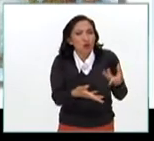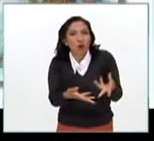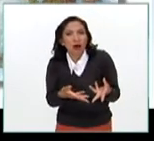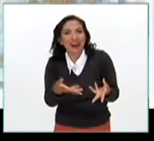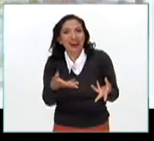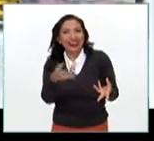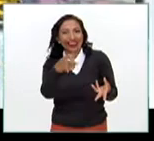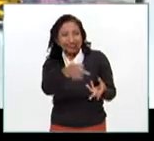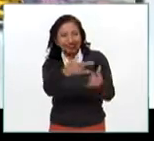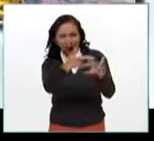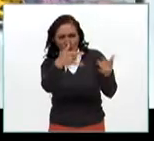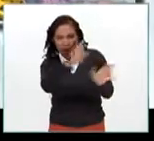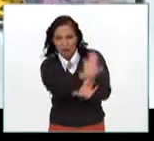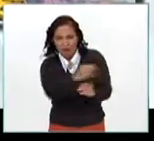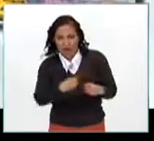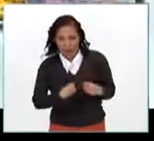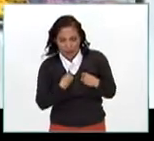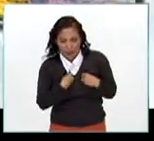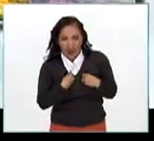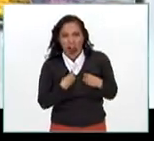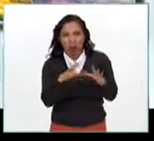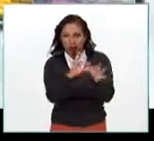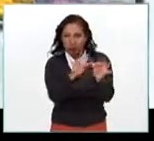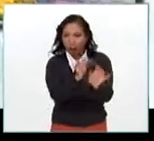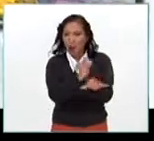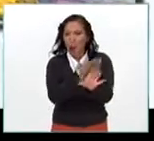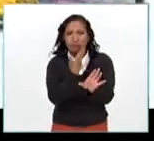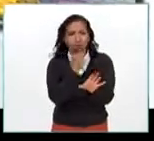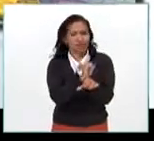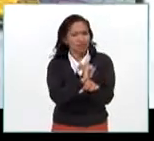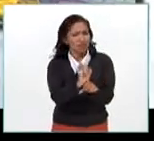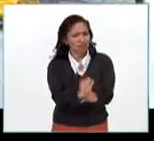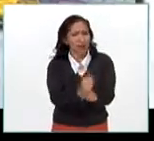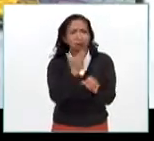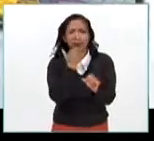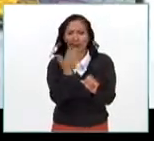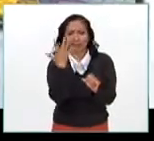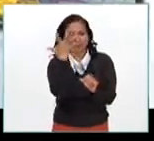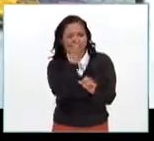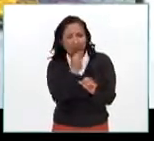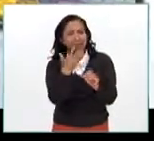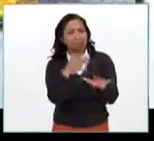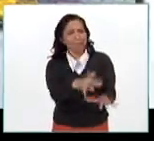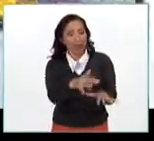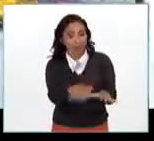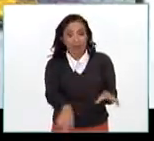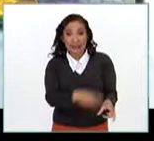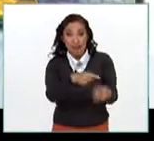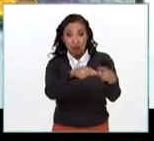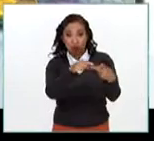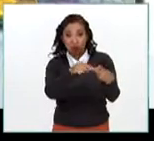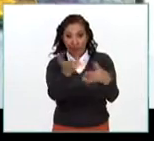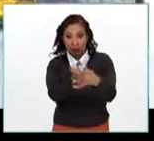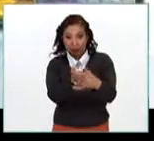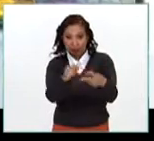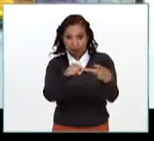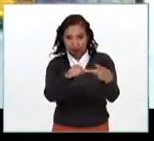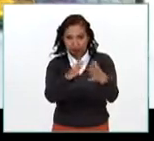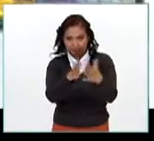fin, la historia, ¿no? Contada muy amablemente, muy sabrosamente. La segunda parte del